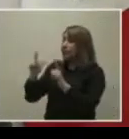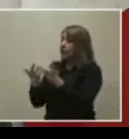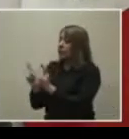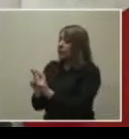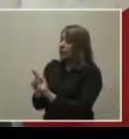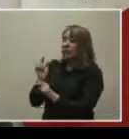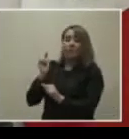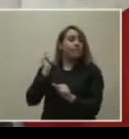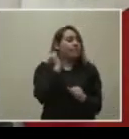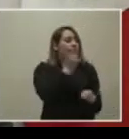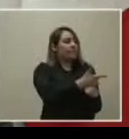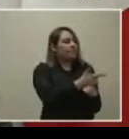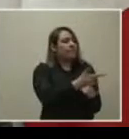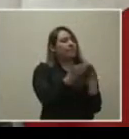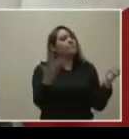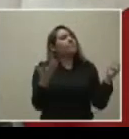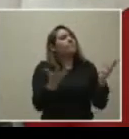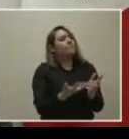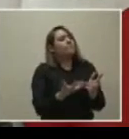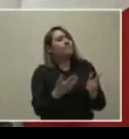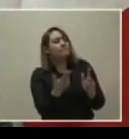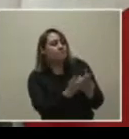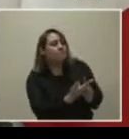hecho ocurrido